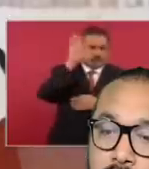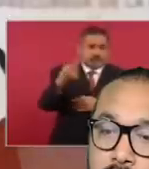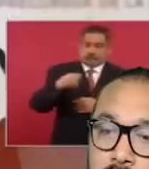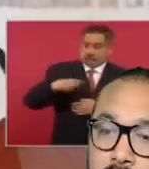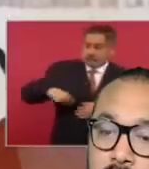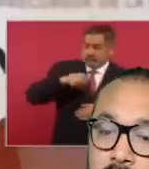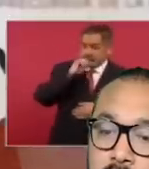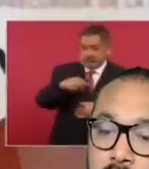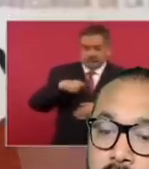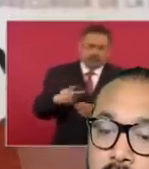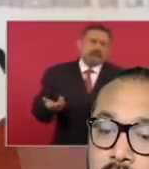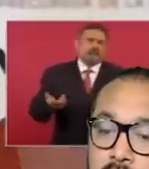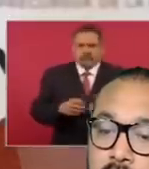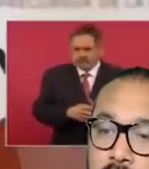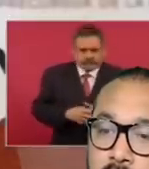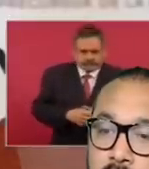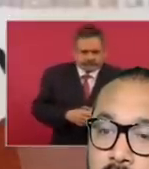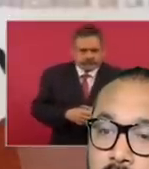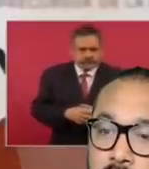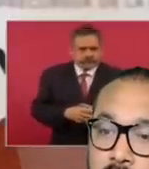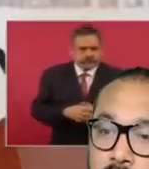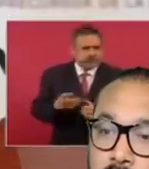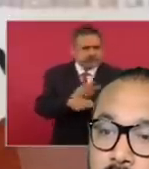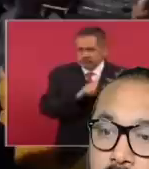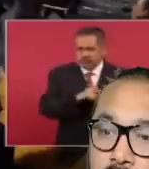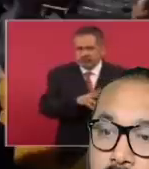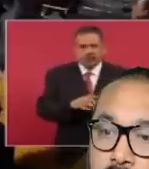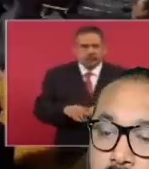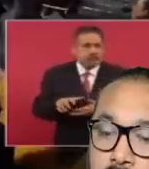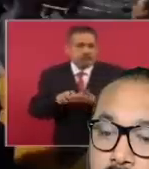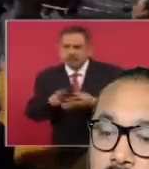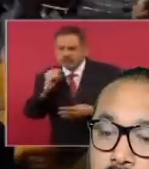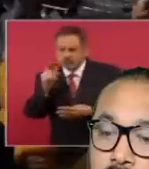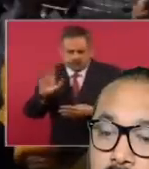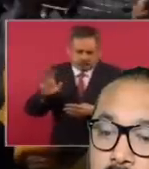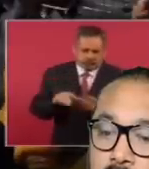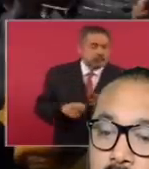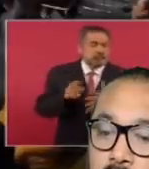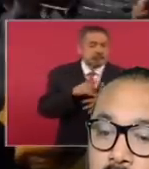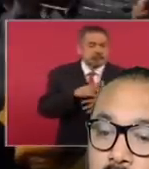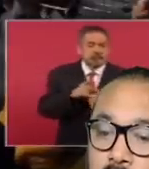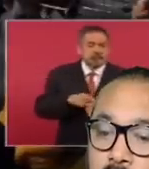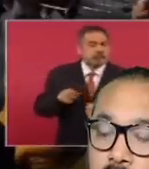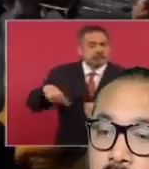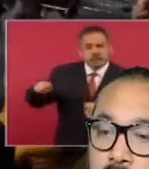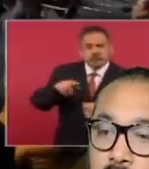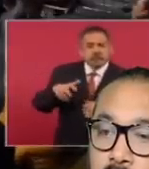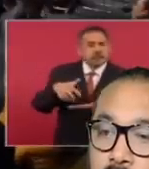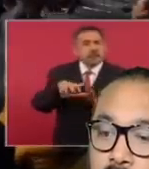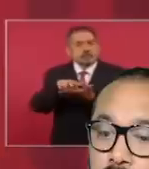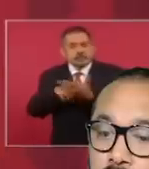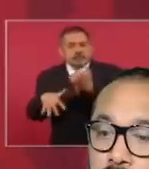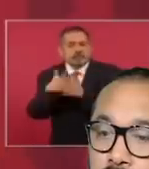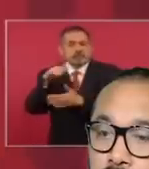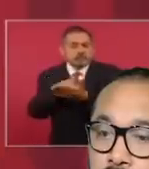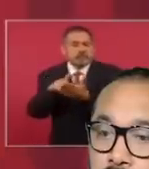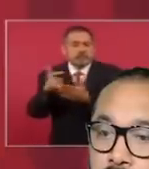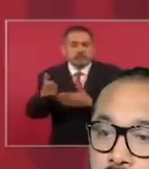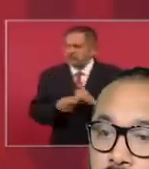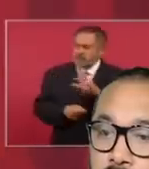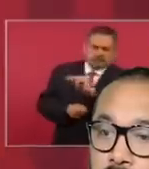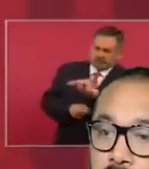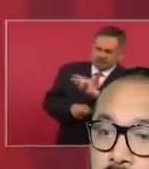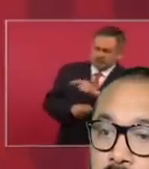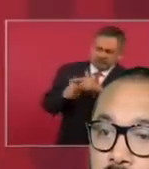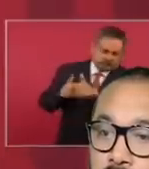más resulta que este se oponen a que nos ahorremos 15 mil millones de pesos